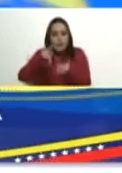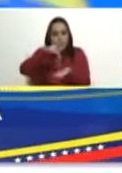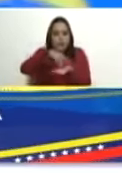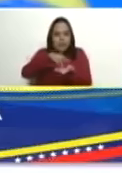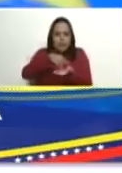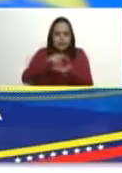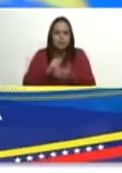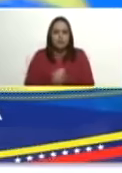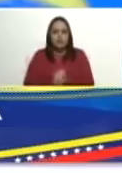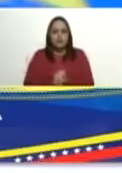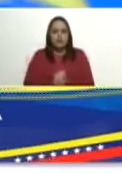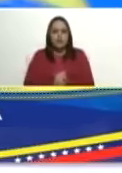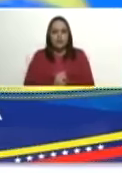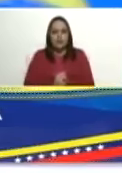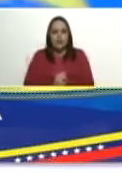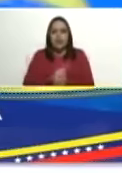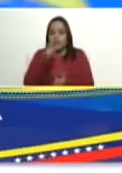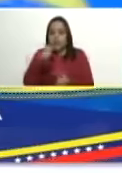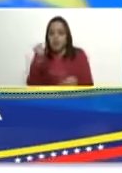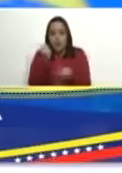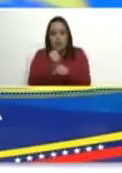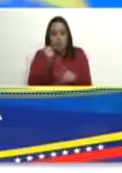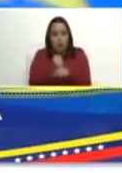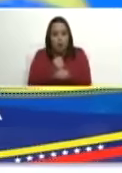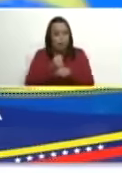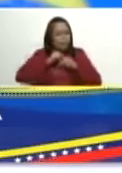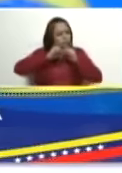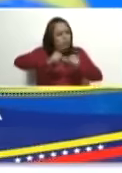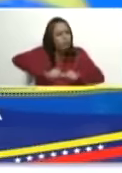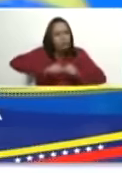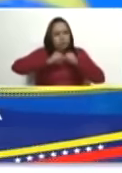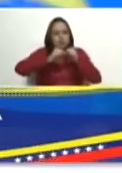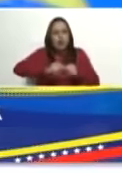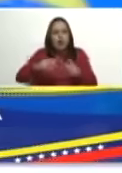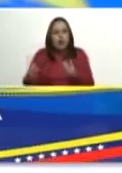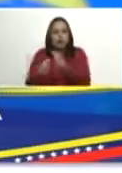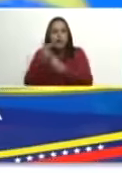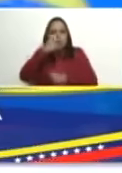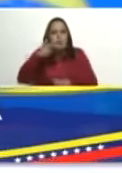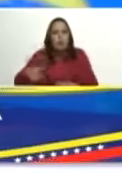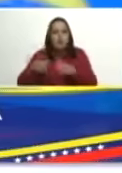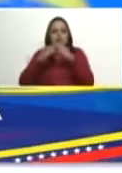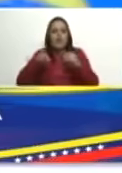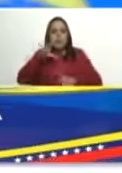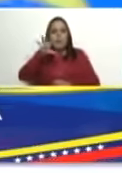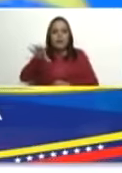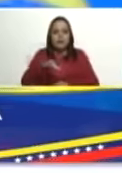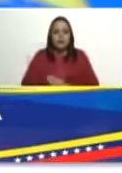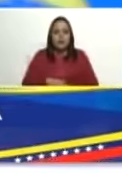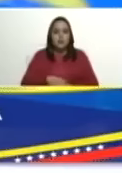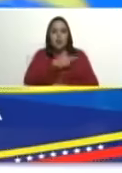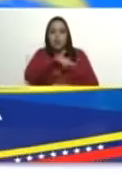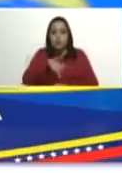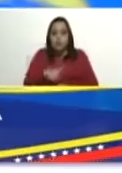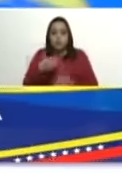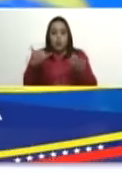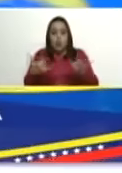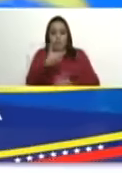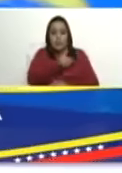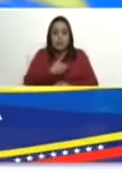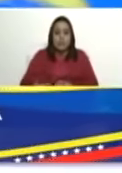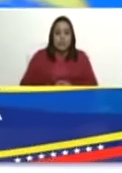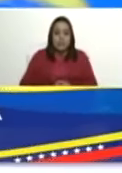solo presente, sino trabajó intensamente con el pueblo en todo el país, nuestro actual